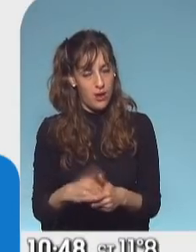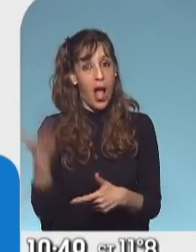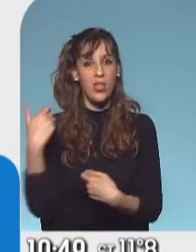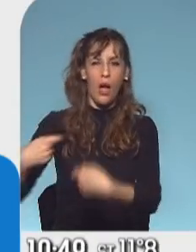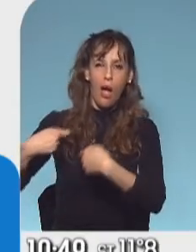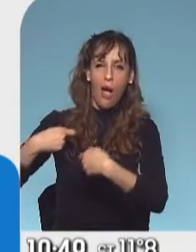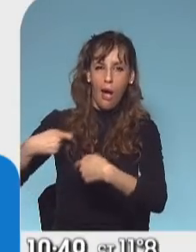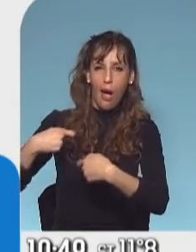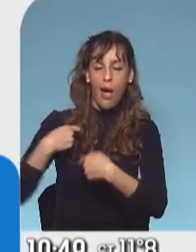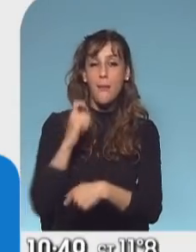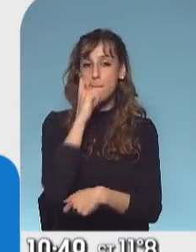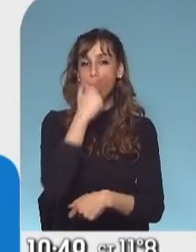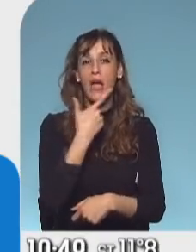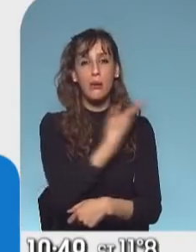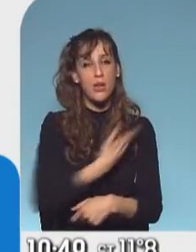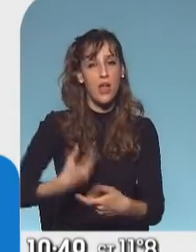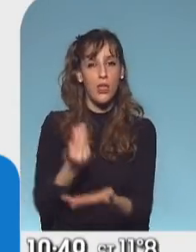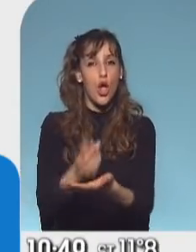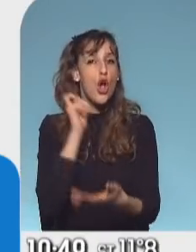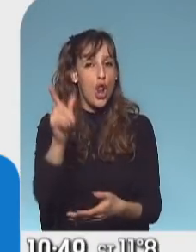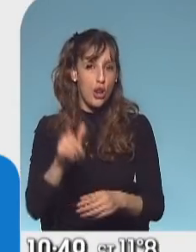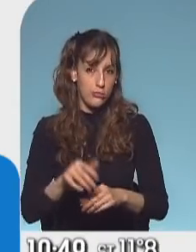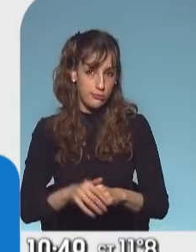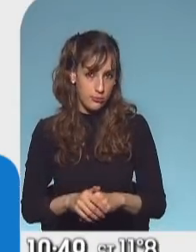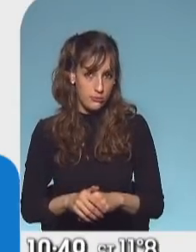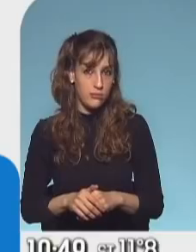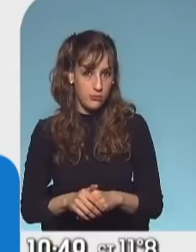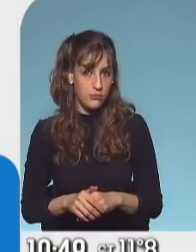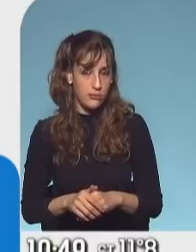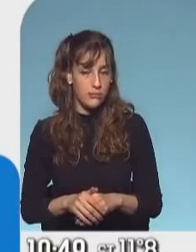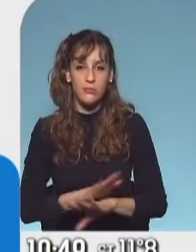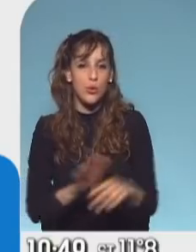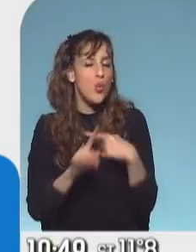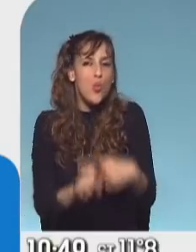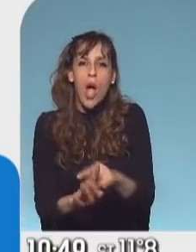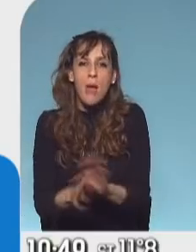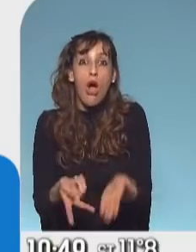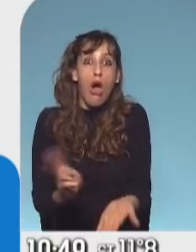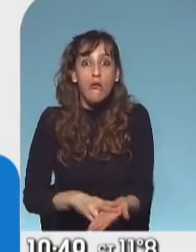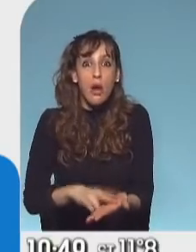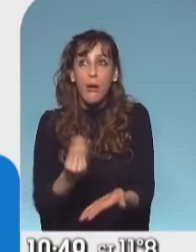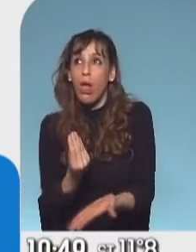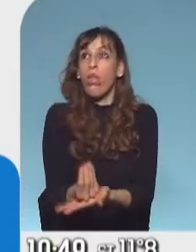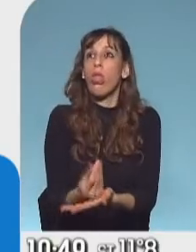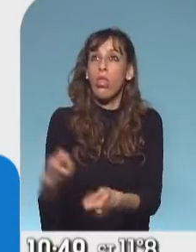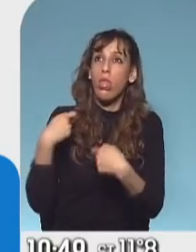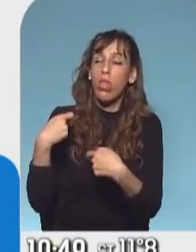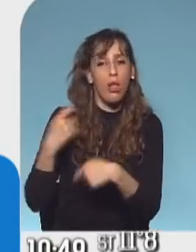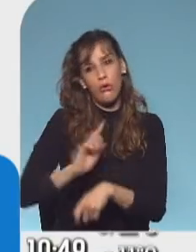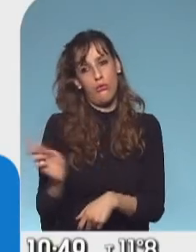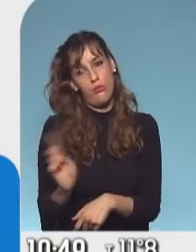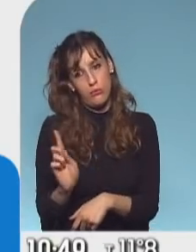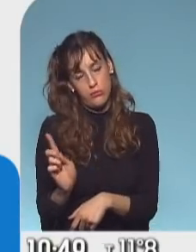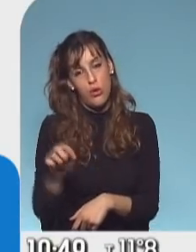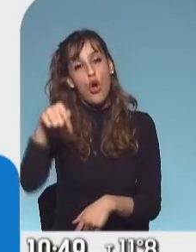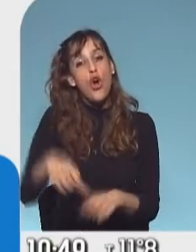eso, Macri fue presidente. No tenemos nunca más que volver a caer en eso. Hoy a la mañana